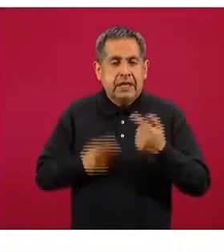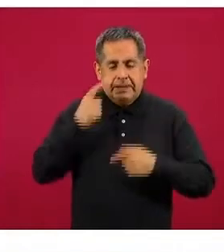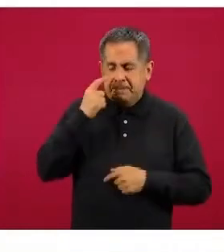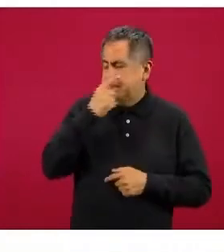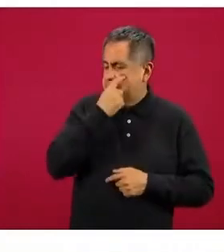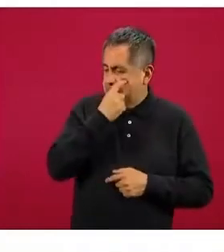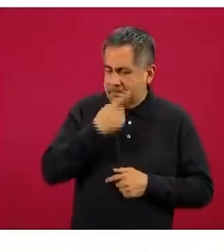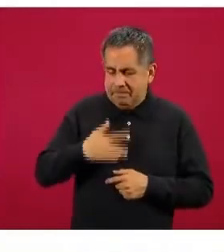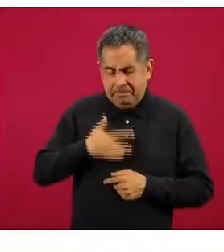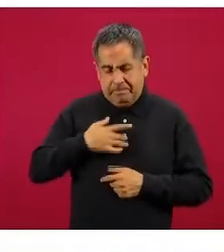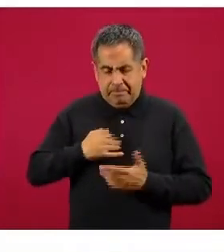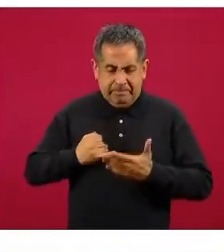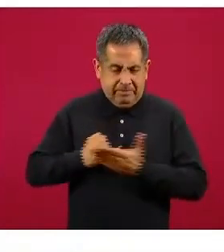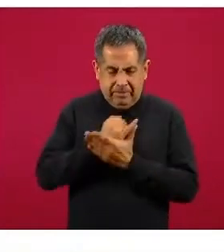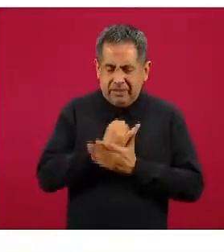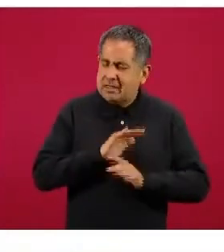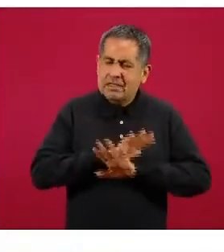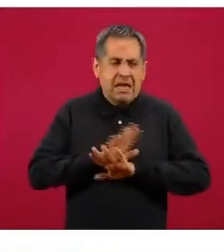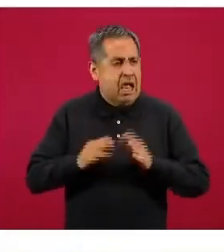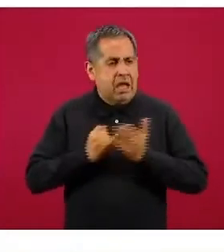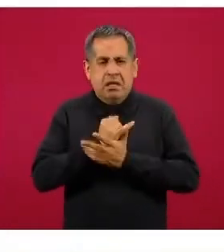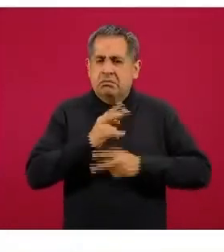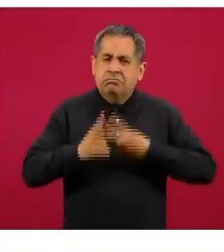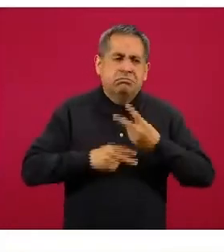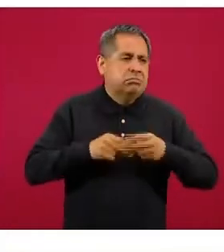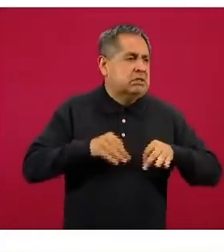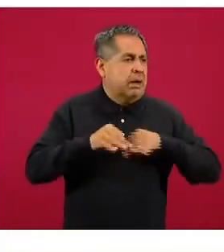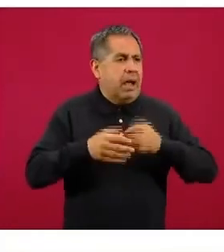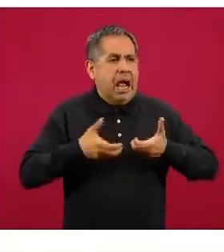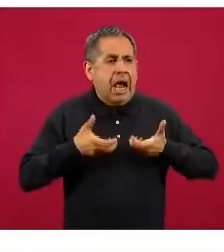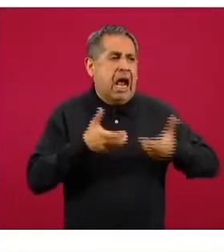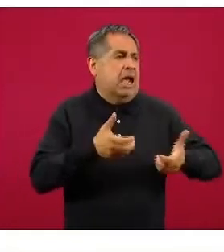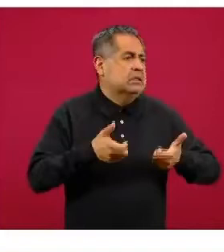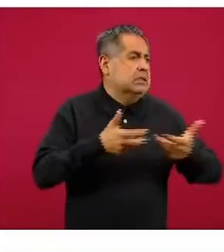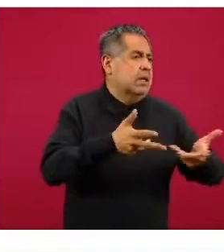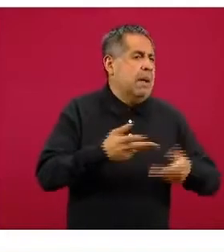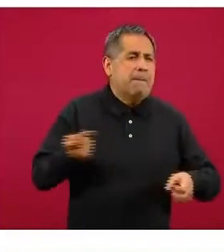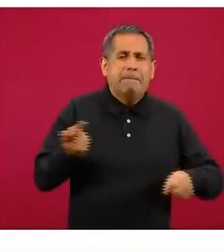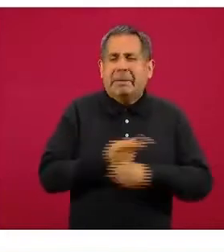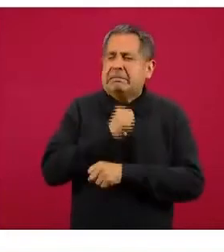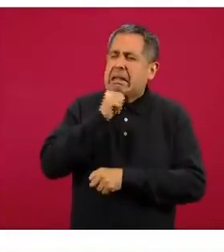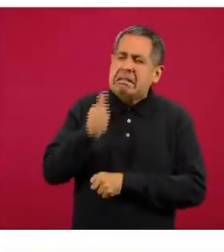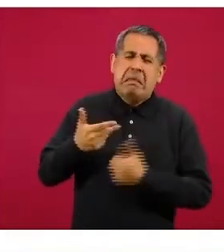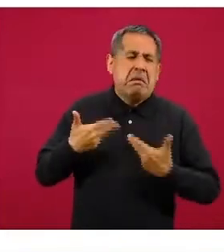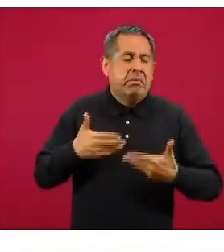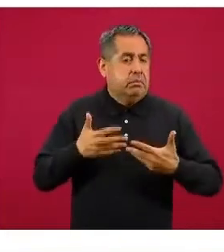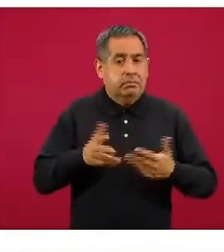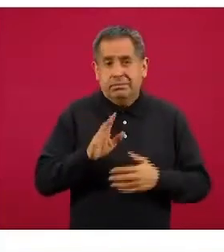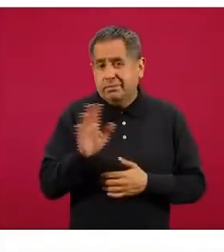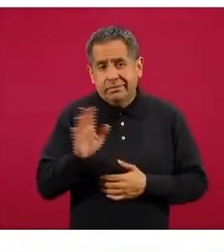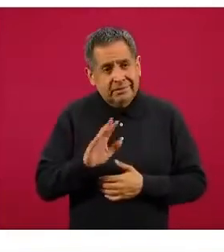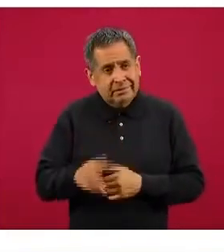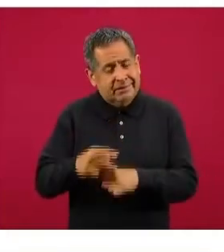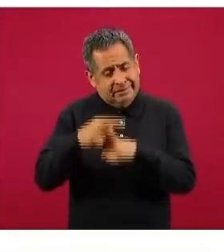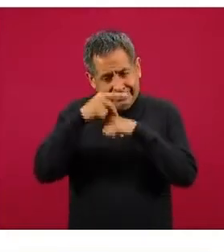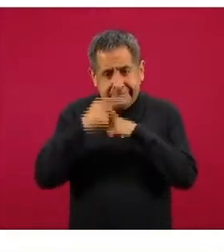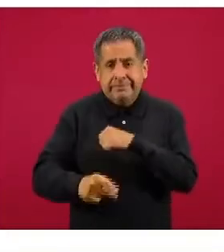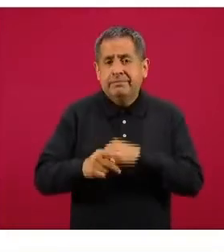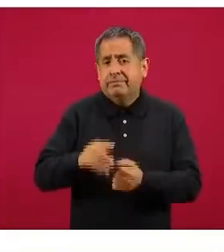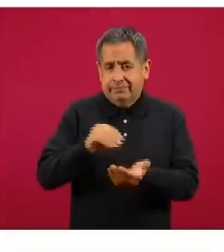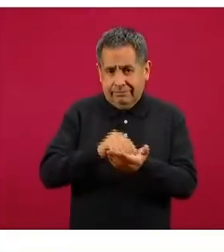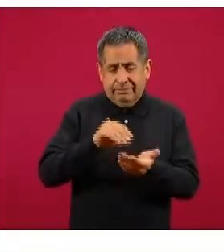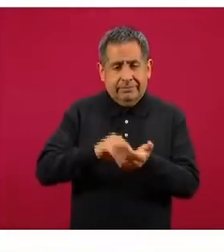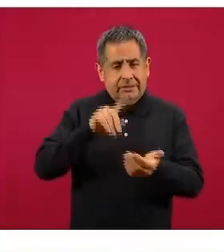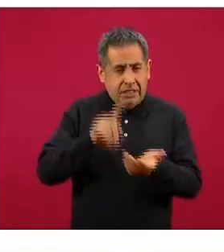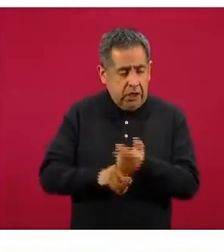decidiendo regresar a actividades habituales, ir a la calle como si nada estuviera pasando, cuando en realidad sí está pasando